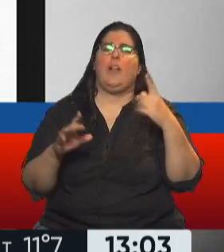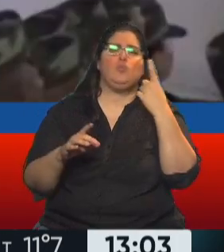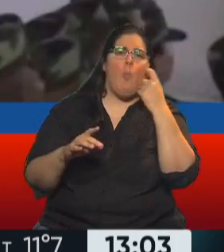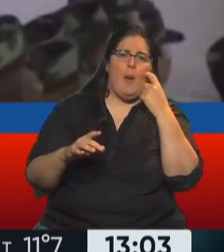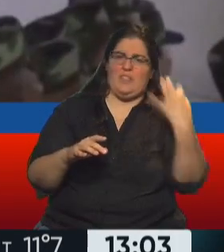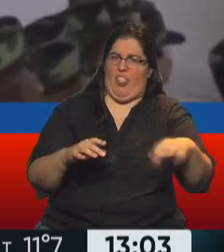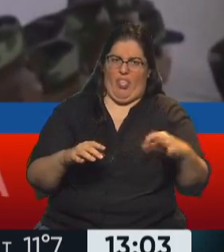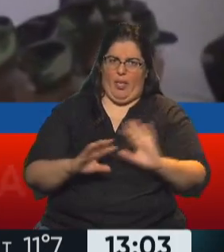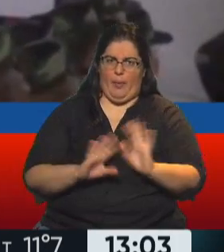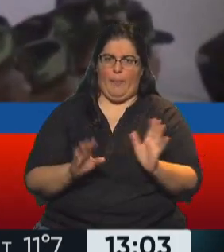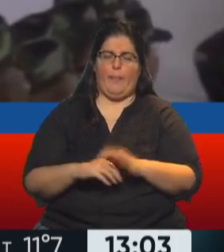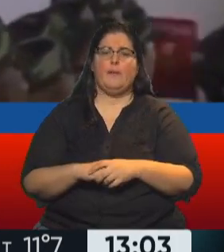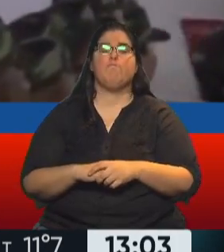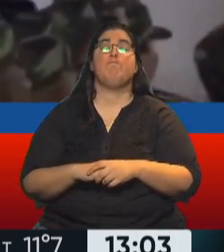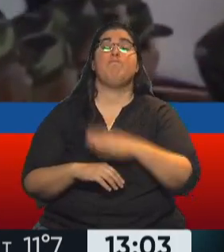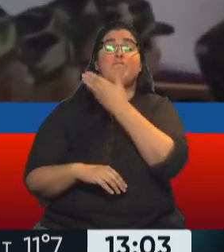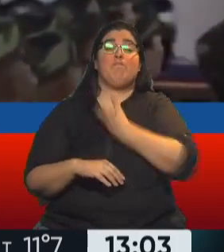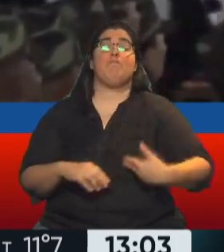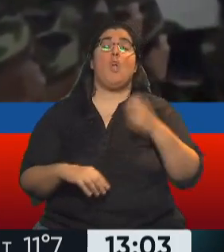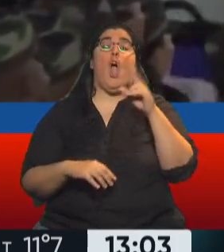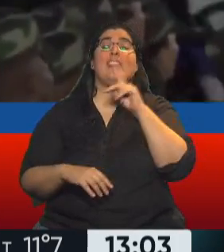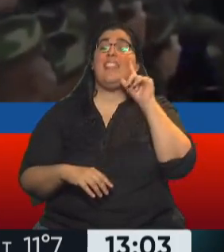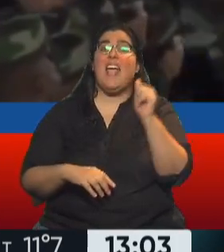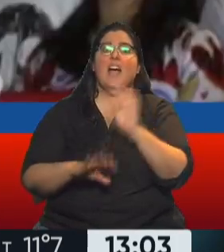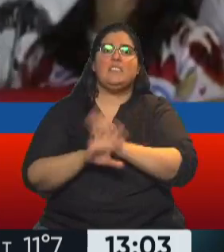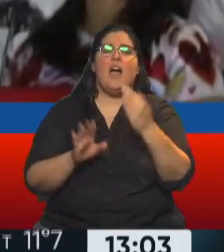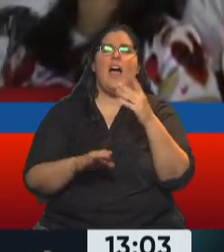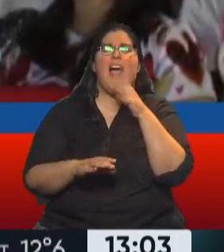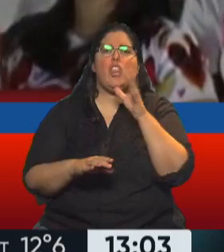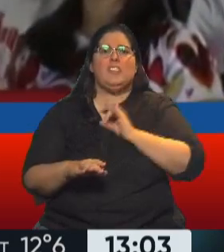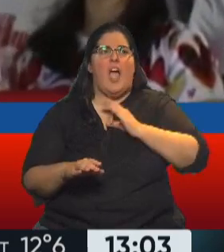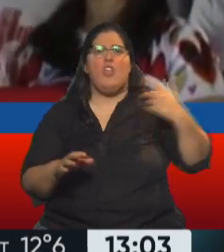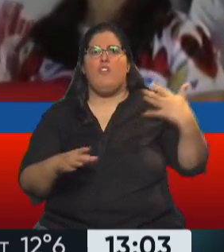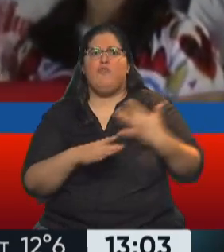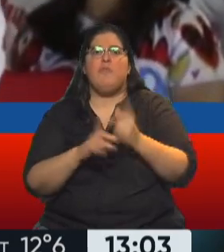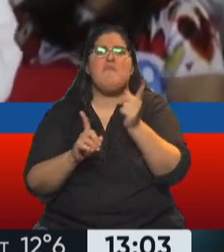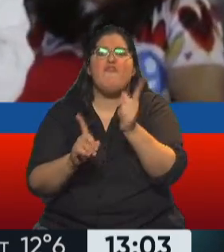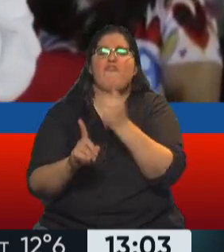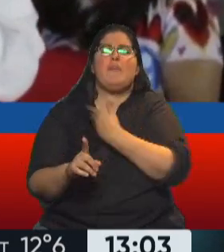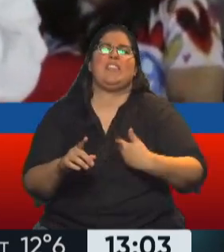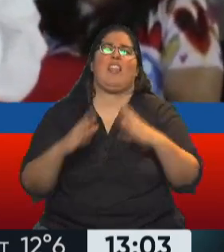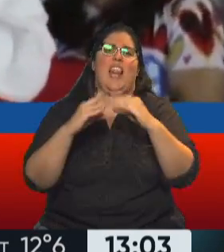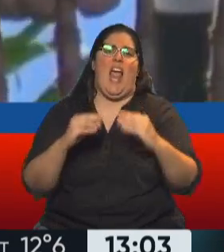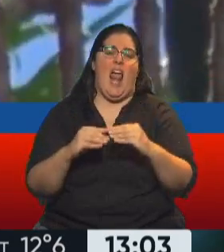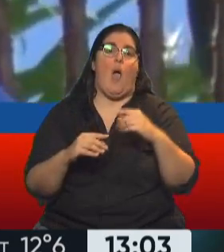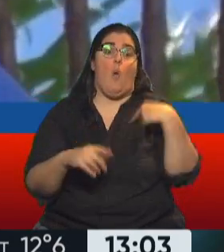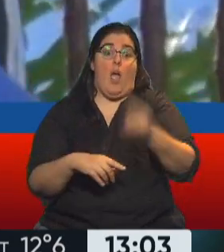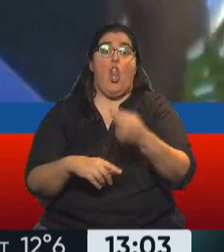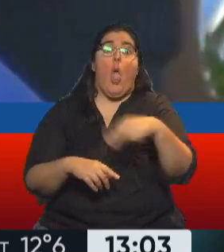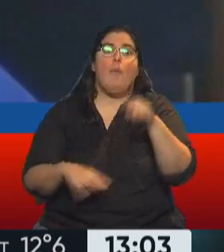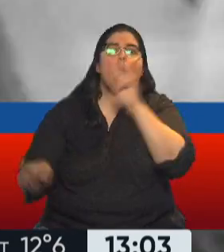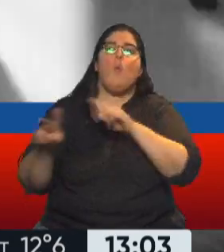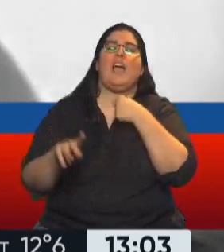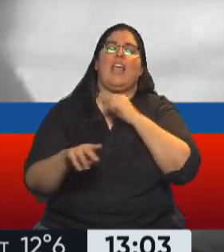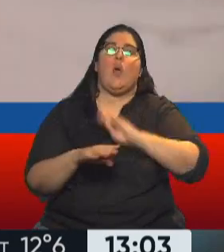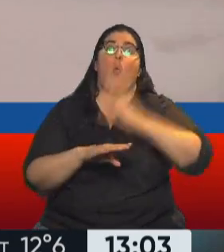supervisadas. Ortega lleva 14 años al frente del país y en noviembre buscará su 4º mandato